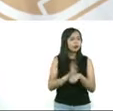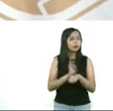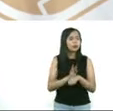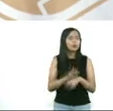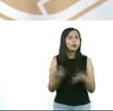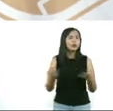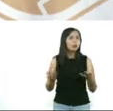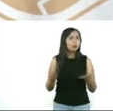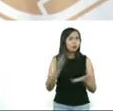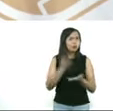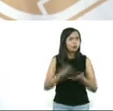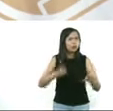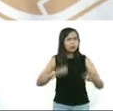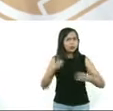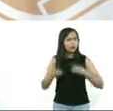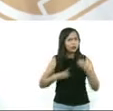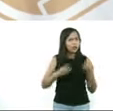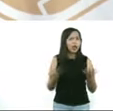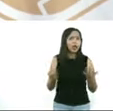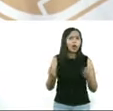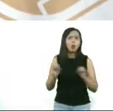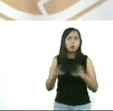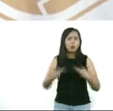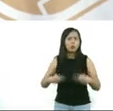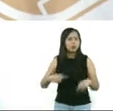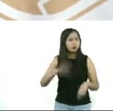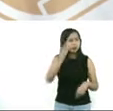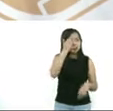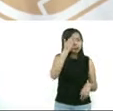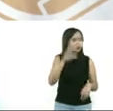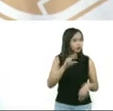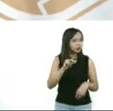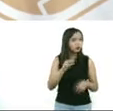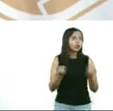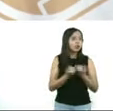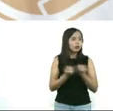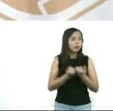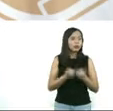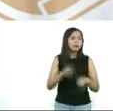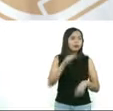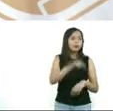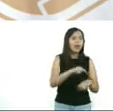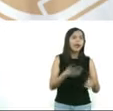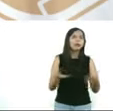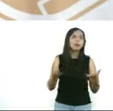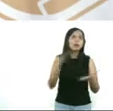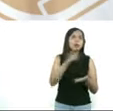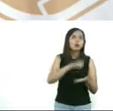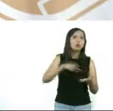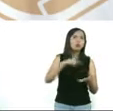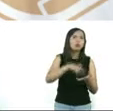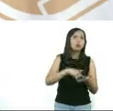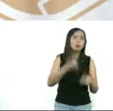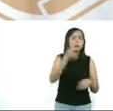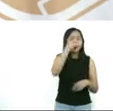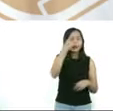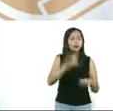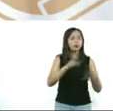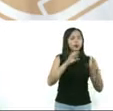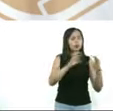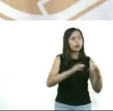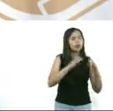para el disfrute y que se conozca esta especie, sino que es un centro de investigación lo que estamos desarrollando en este lugar. Y es